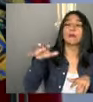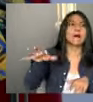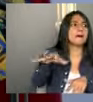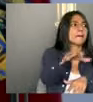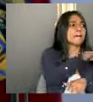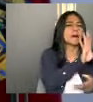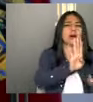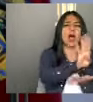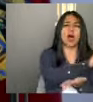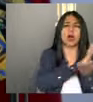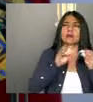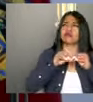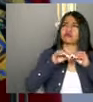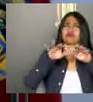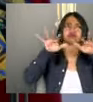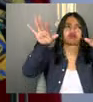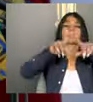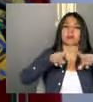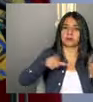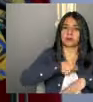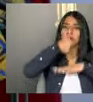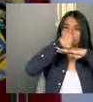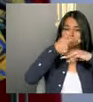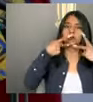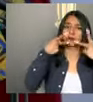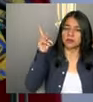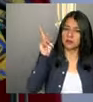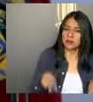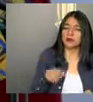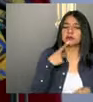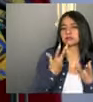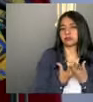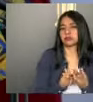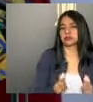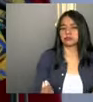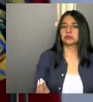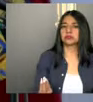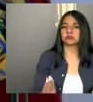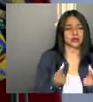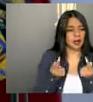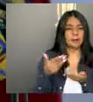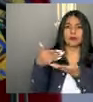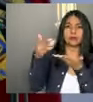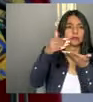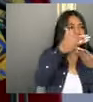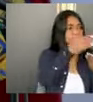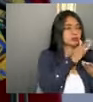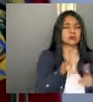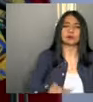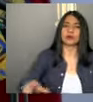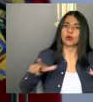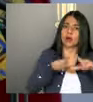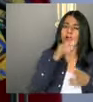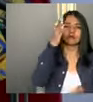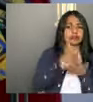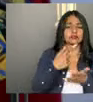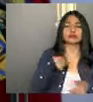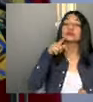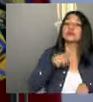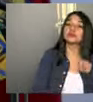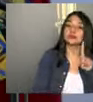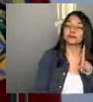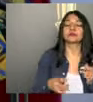cosas, tiene que ser la autoridad pública la que inmediatamente desaloje esas pretensiones de invasión, porque no